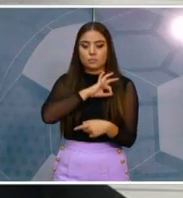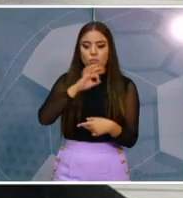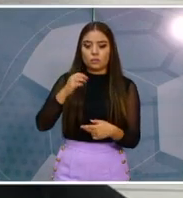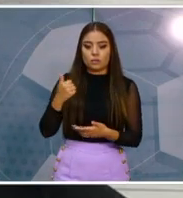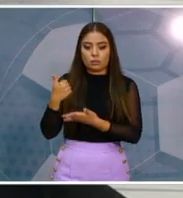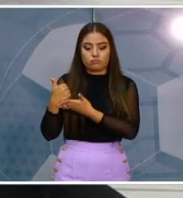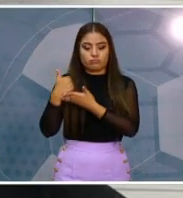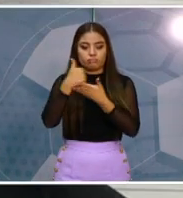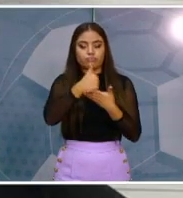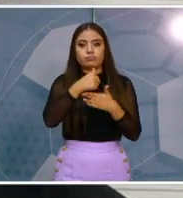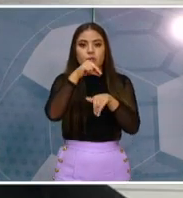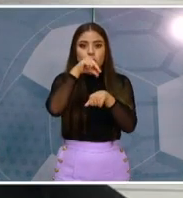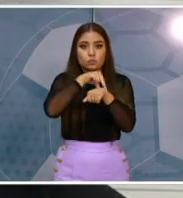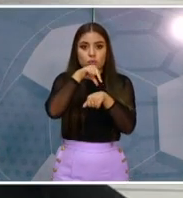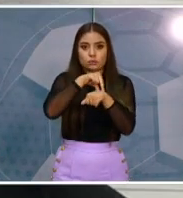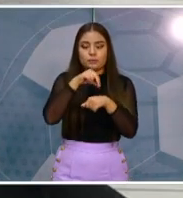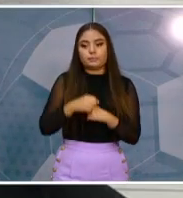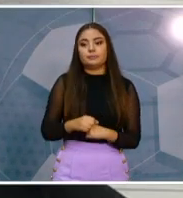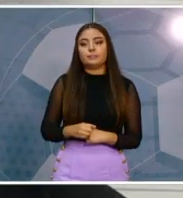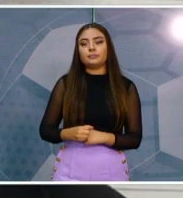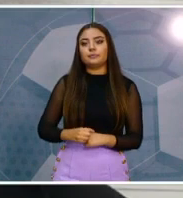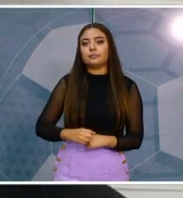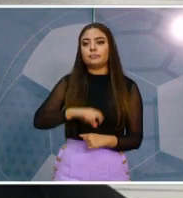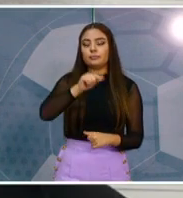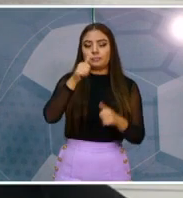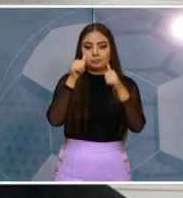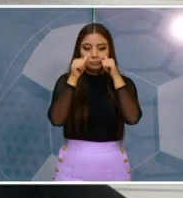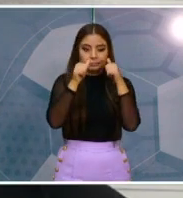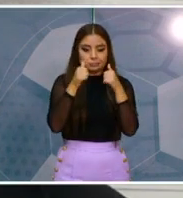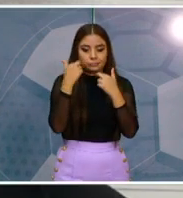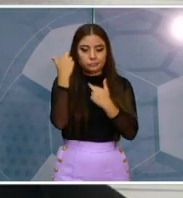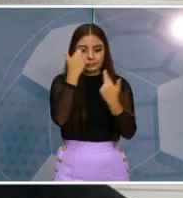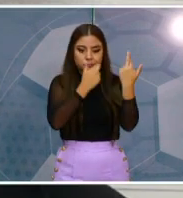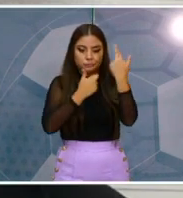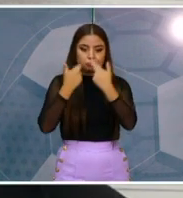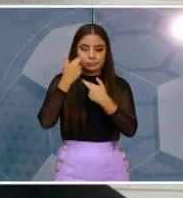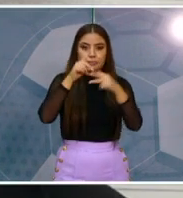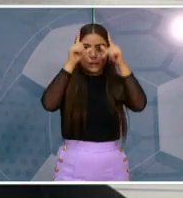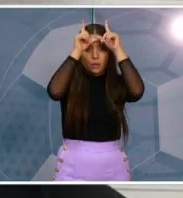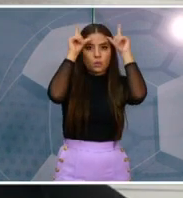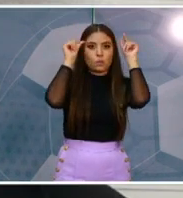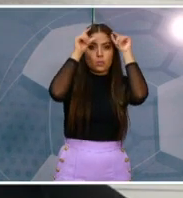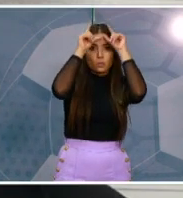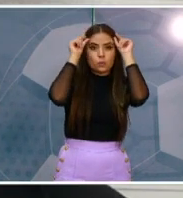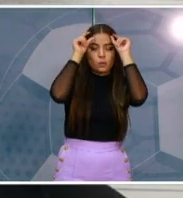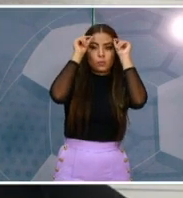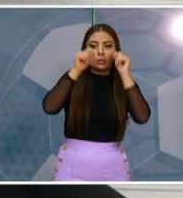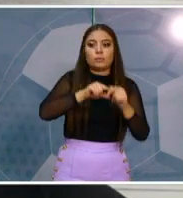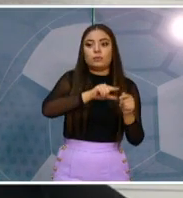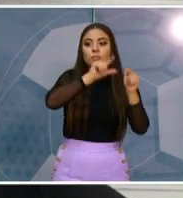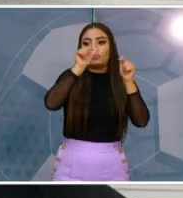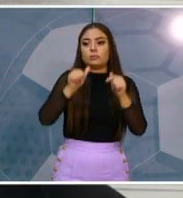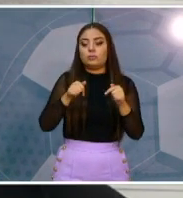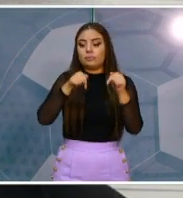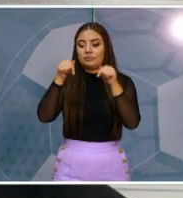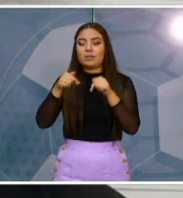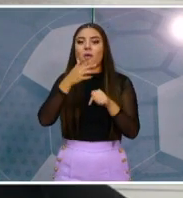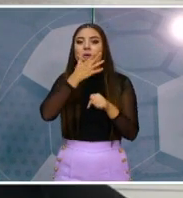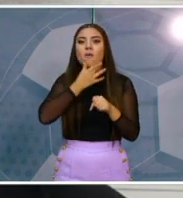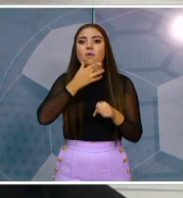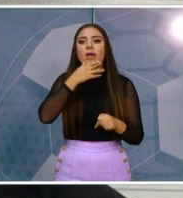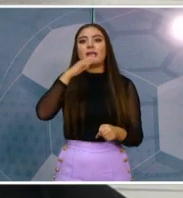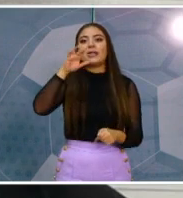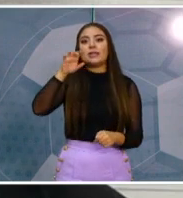médico, siendo atendidos en primera instancia por personal de enfermería y de manera posterior por el propio doctor